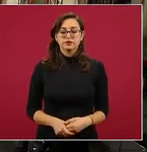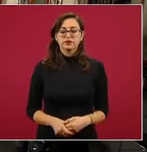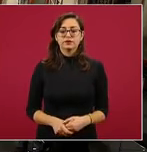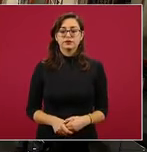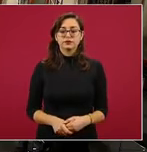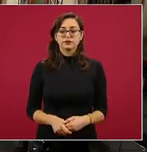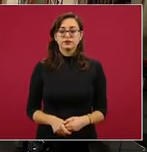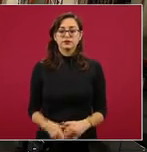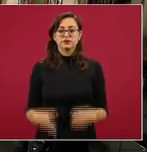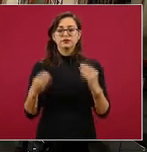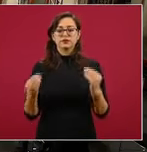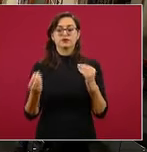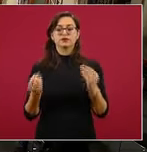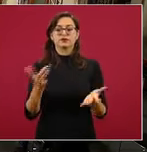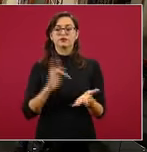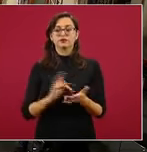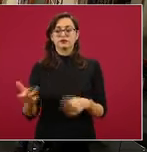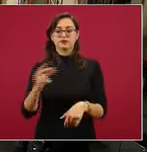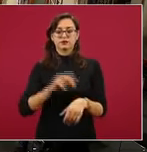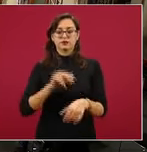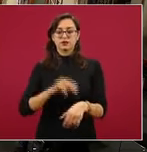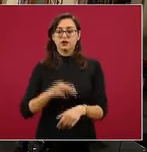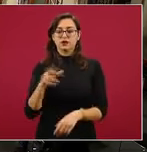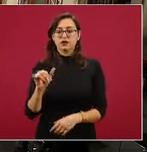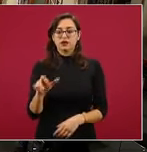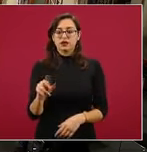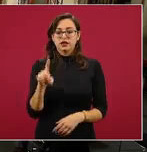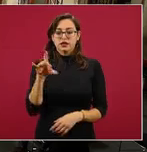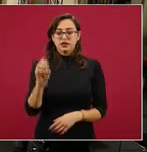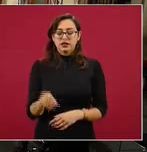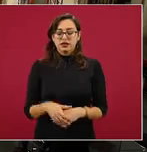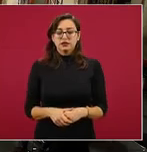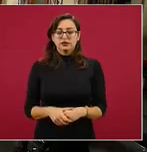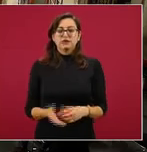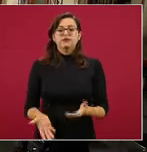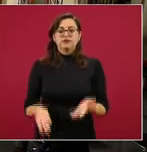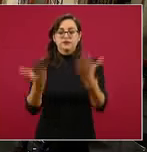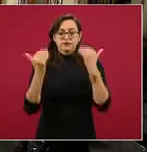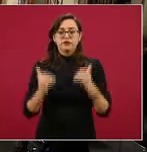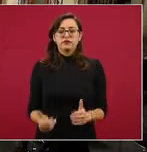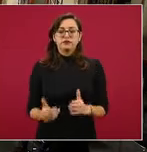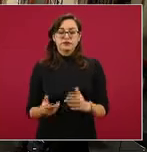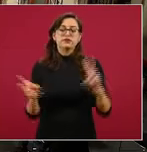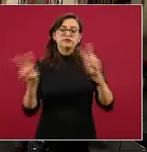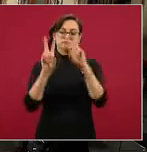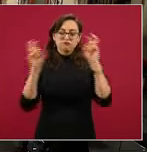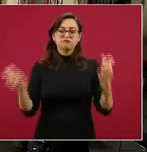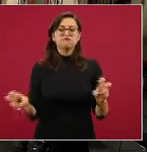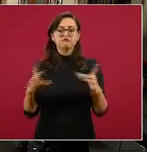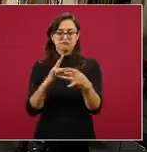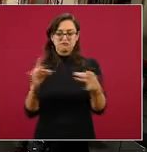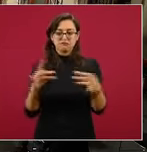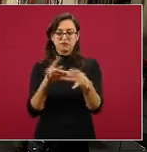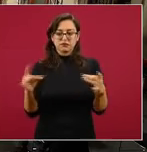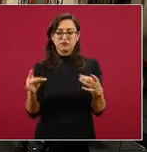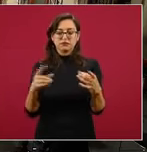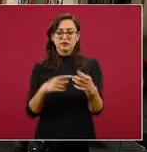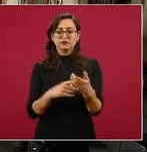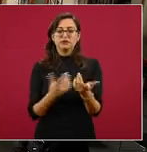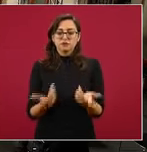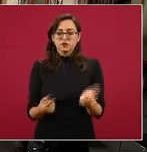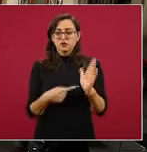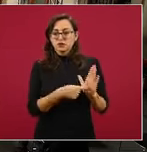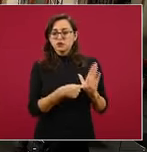Muchas gracias, doctor Ricardo Cortés Alcalá. Pues vamos a dar el componente temático que tiene que ver con esto que les